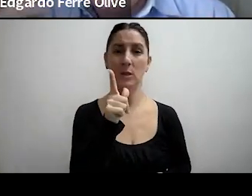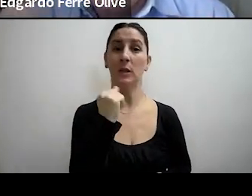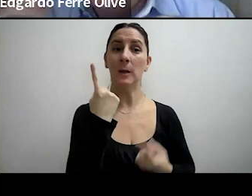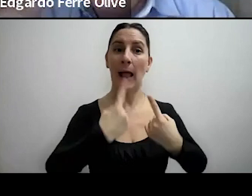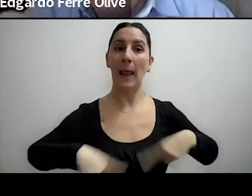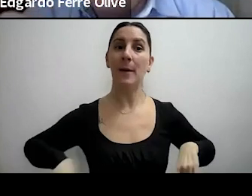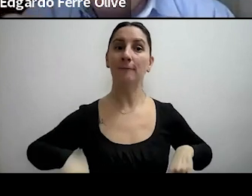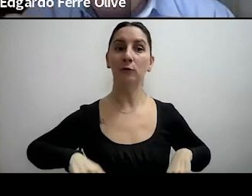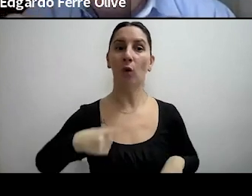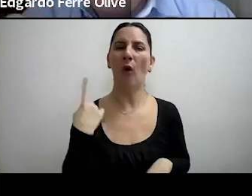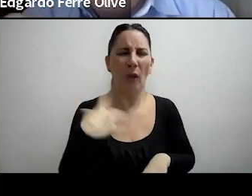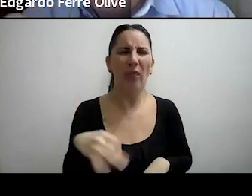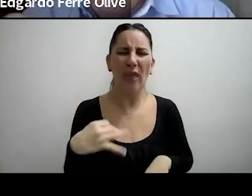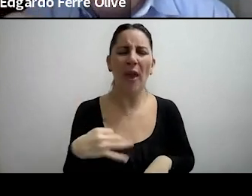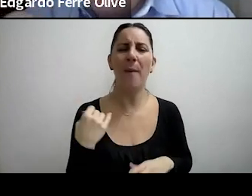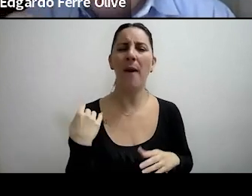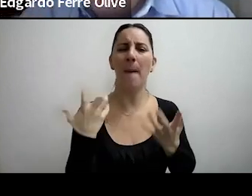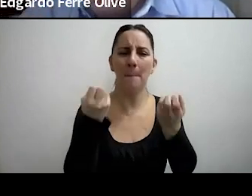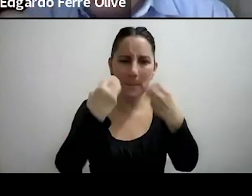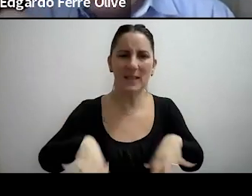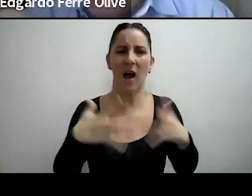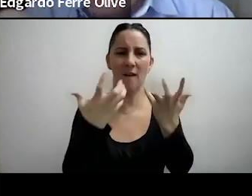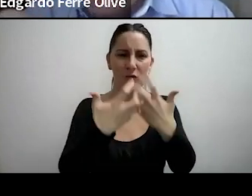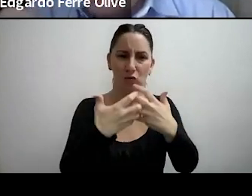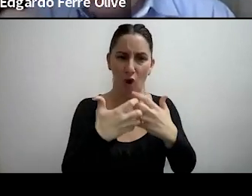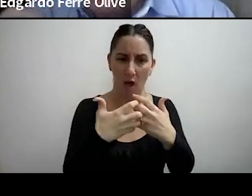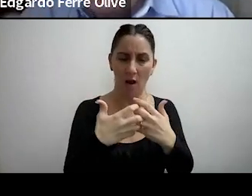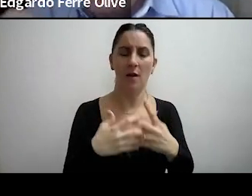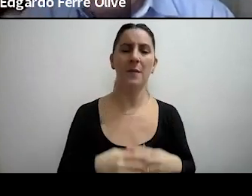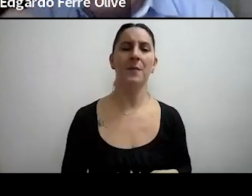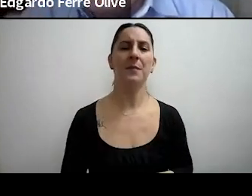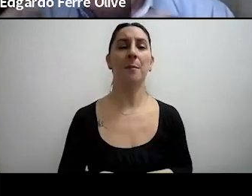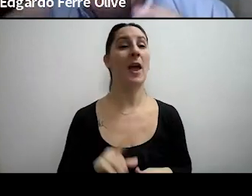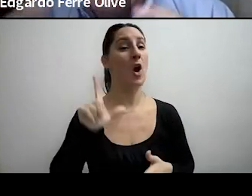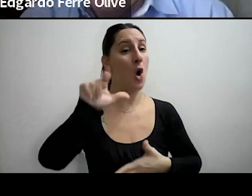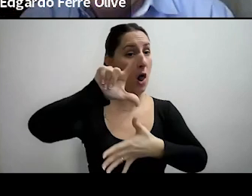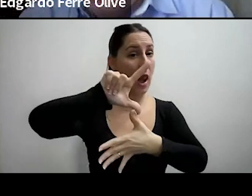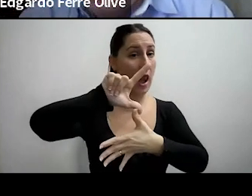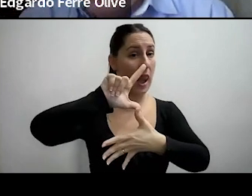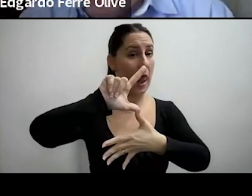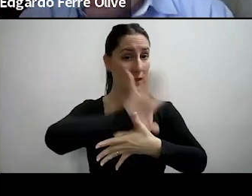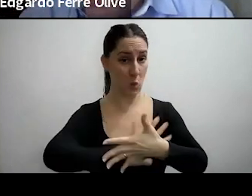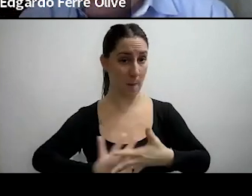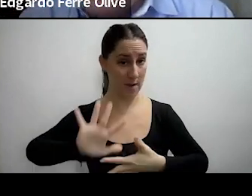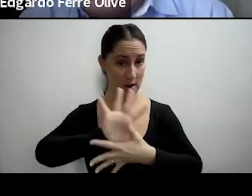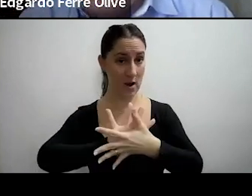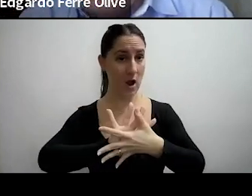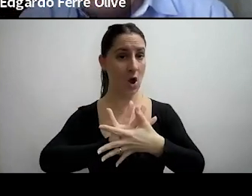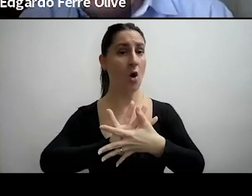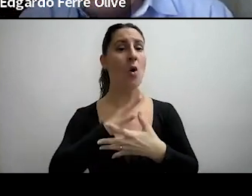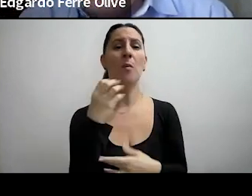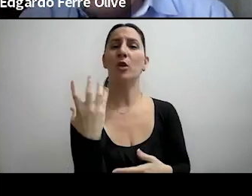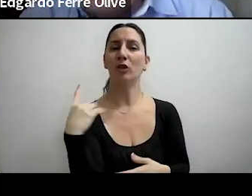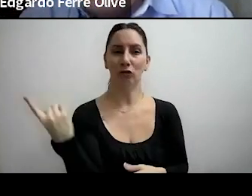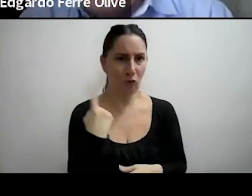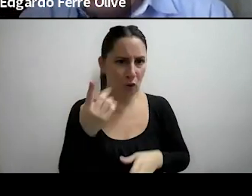utilizarlo y hay que aplicarlo, y hay que aplicarlo, creo yo, a nivel latinoamericano, porque estamos todos en este tema y es